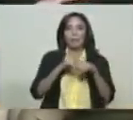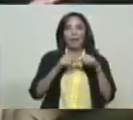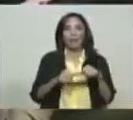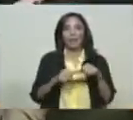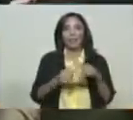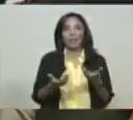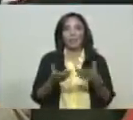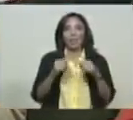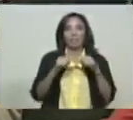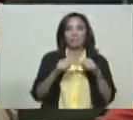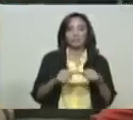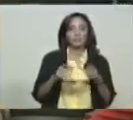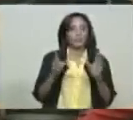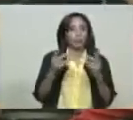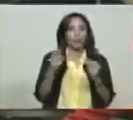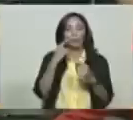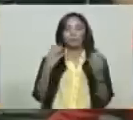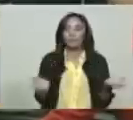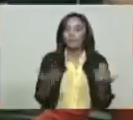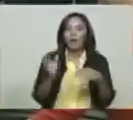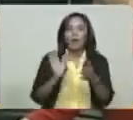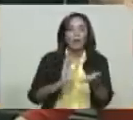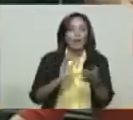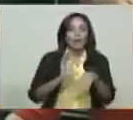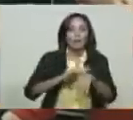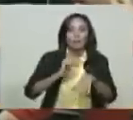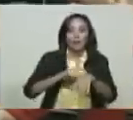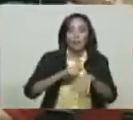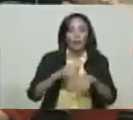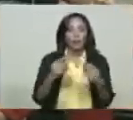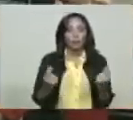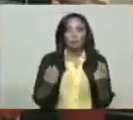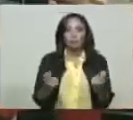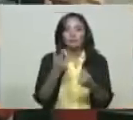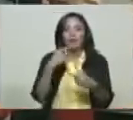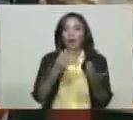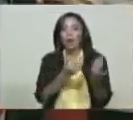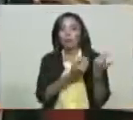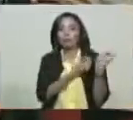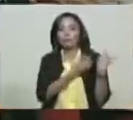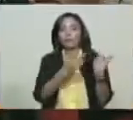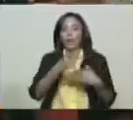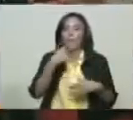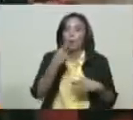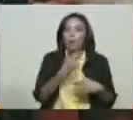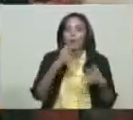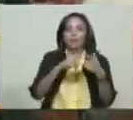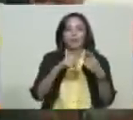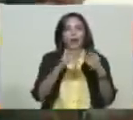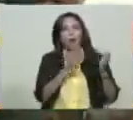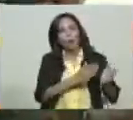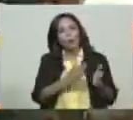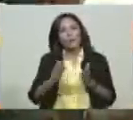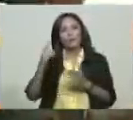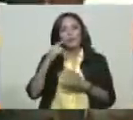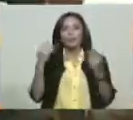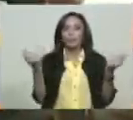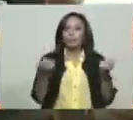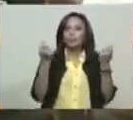Insisto, recalco, remarco, tenemos tareas políticas, organizativas en el